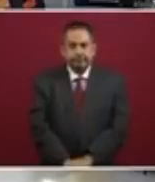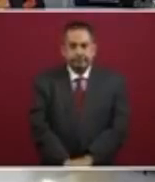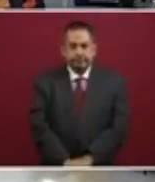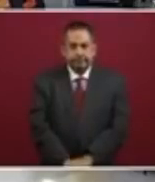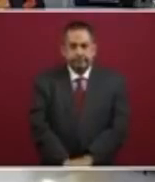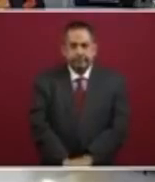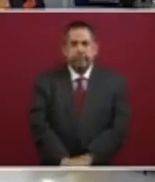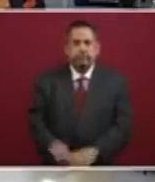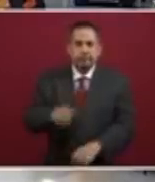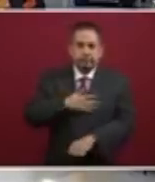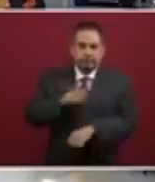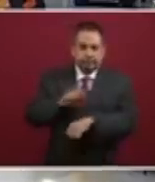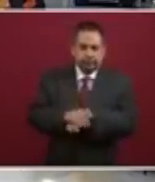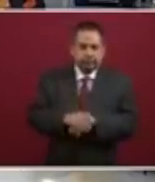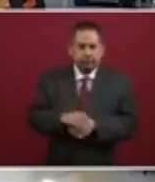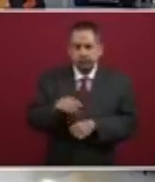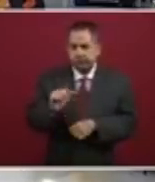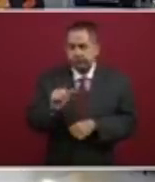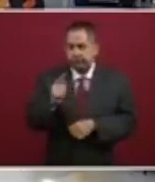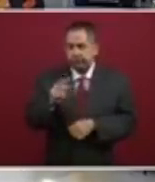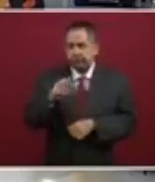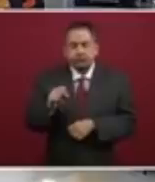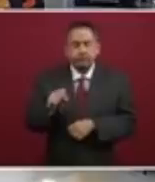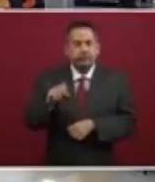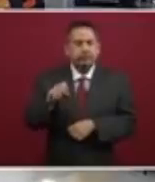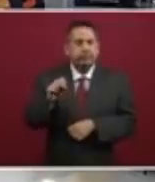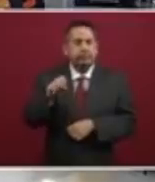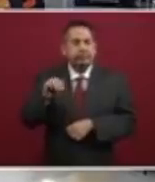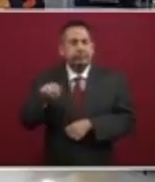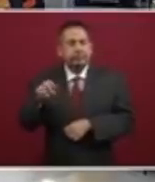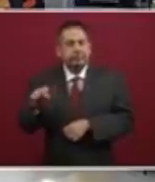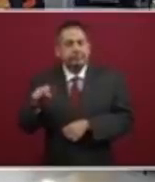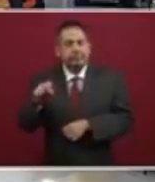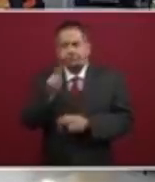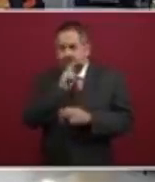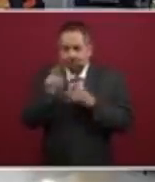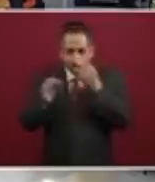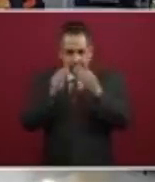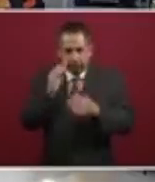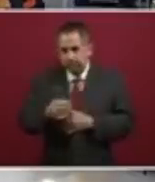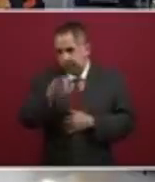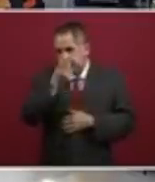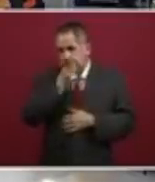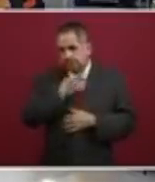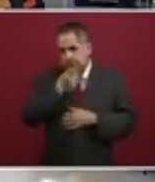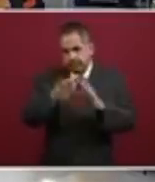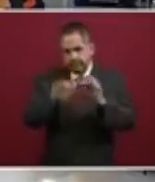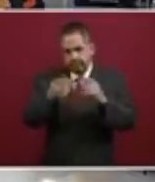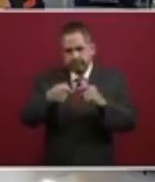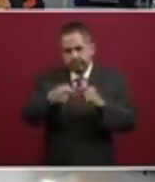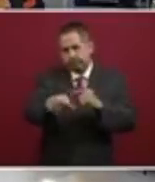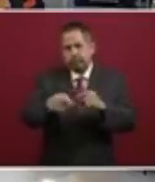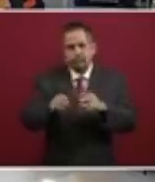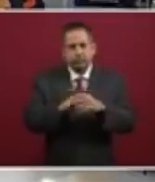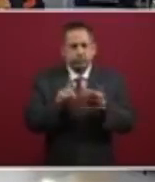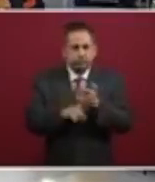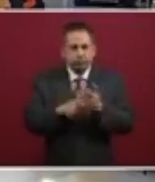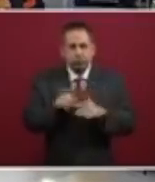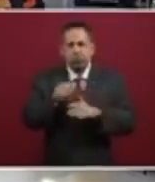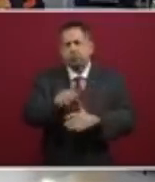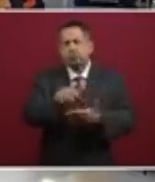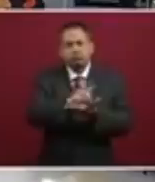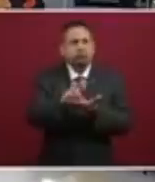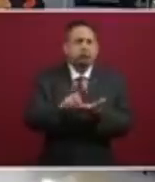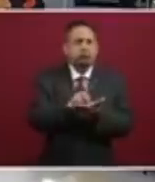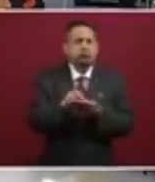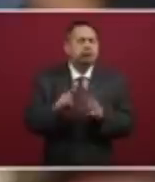Buenos días, presidente. Alberto Rodríguez, de CDP Noticias. Ahorita estaba hablando de estos pasos que se van a dar hacia la… para atender el problema de las drogas,